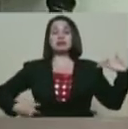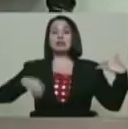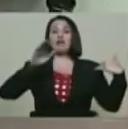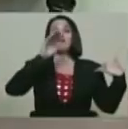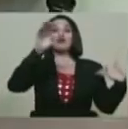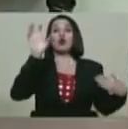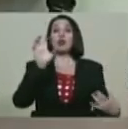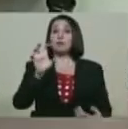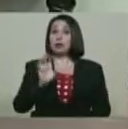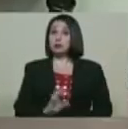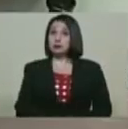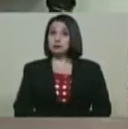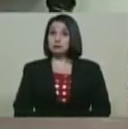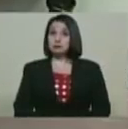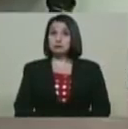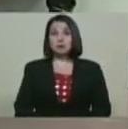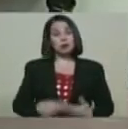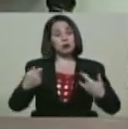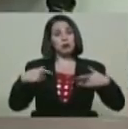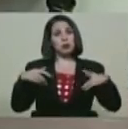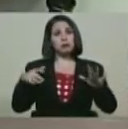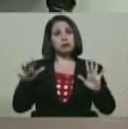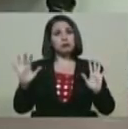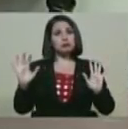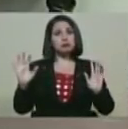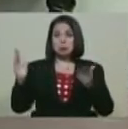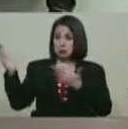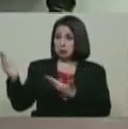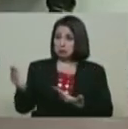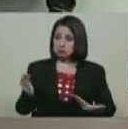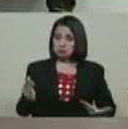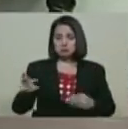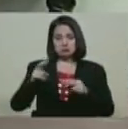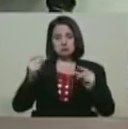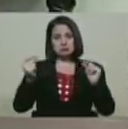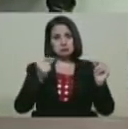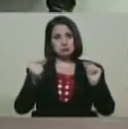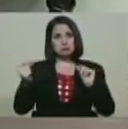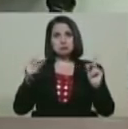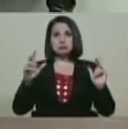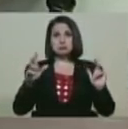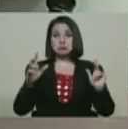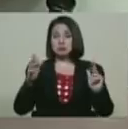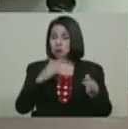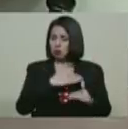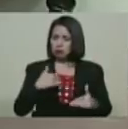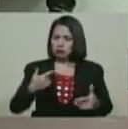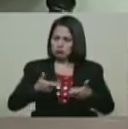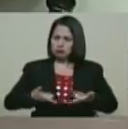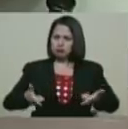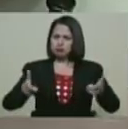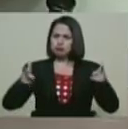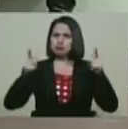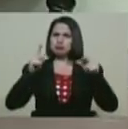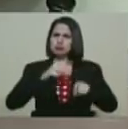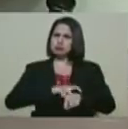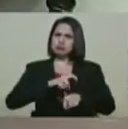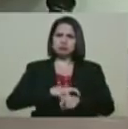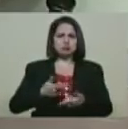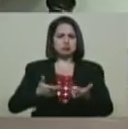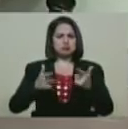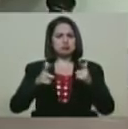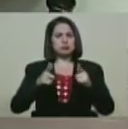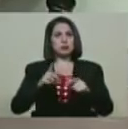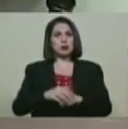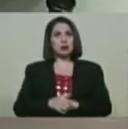país, bueno, está bien, lo convoco a un diálogo, donde usted quiera, cuando usted quiera y como usted